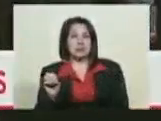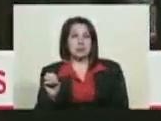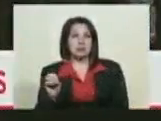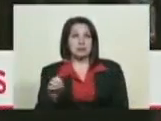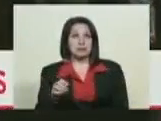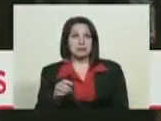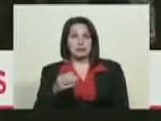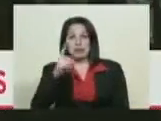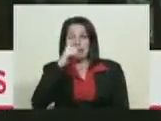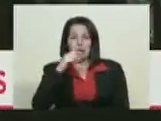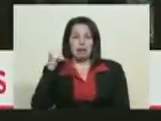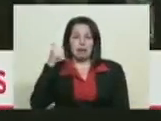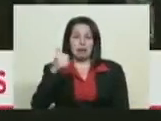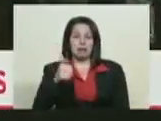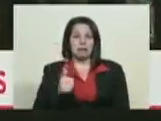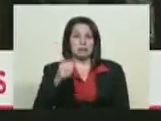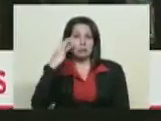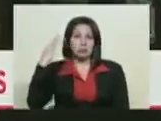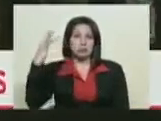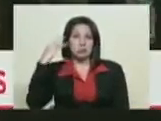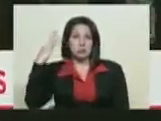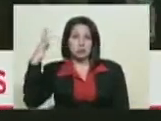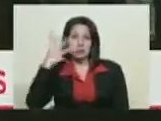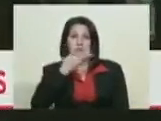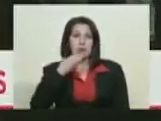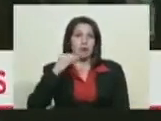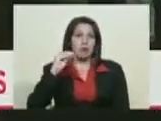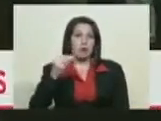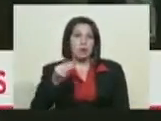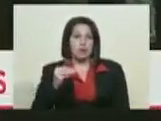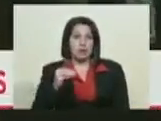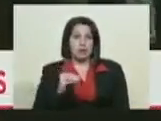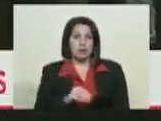Aquellos años de sueños juveniles.